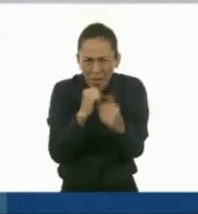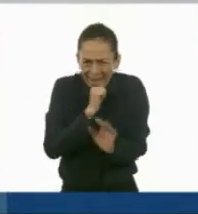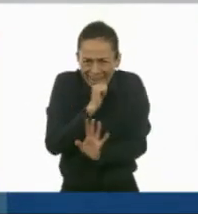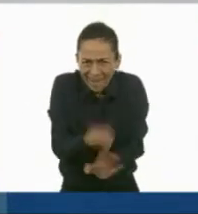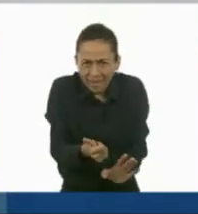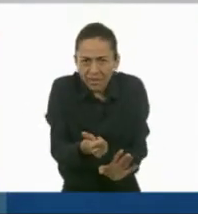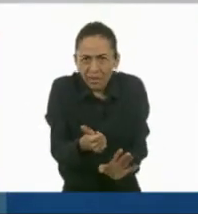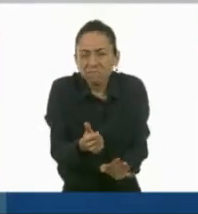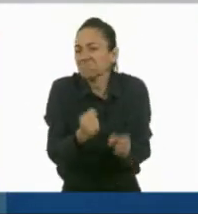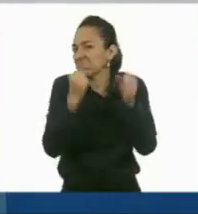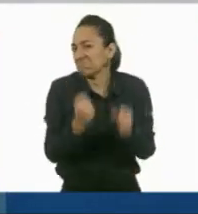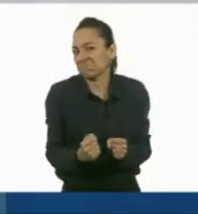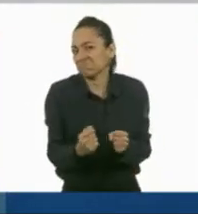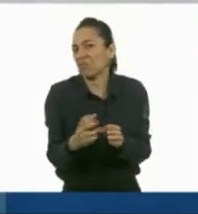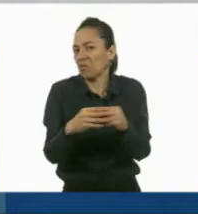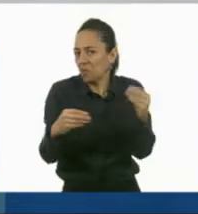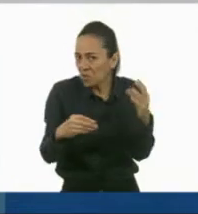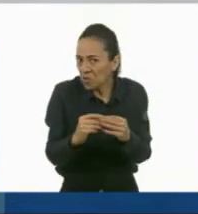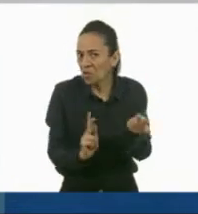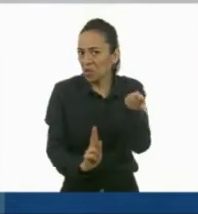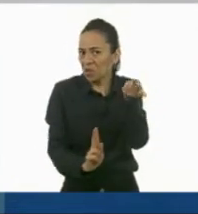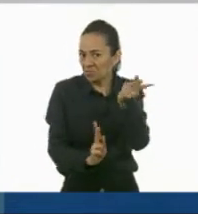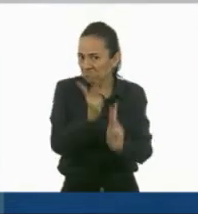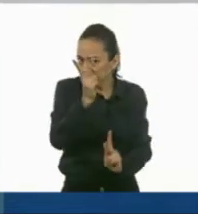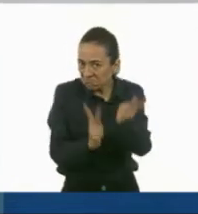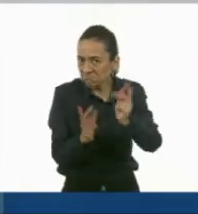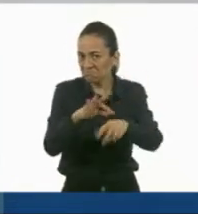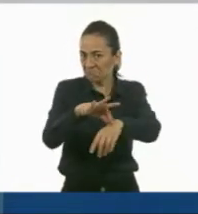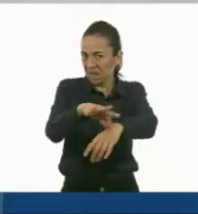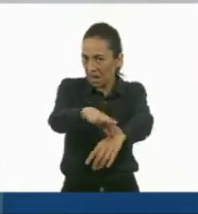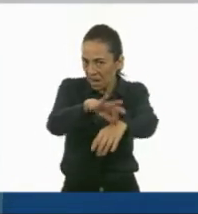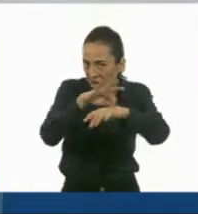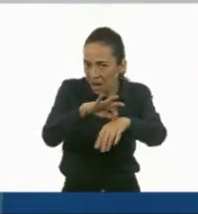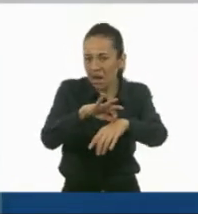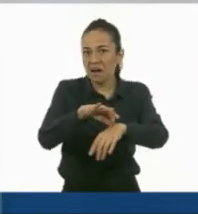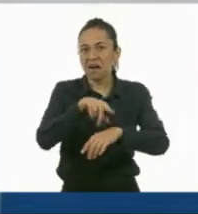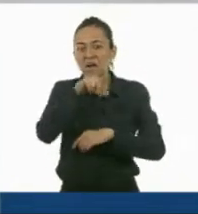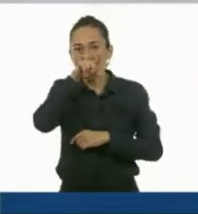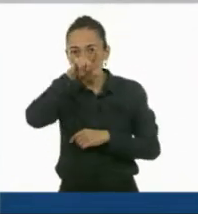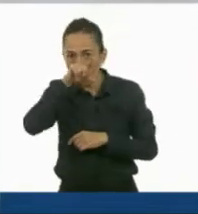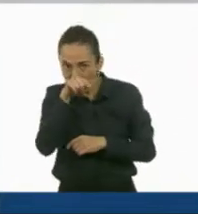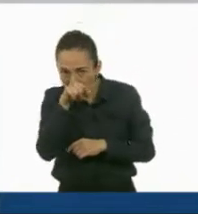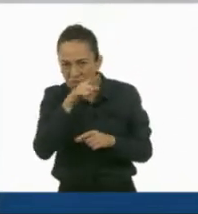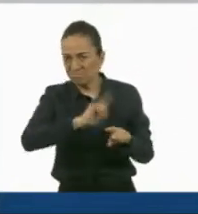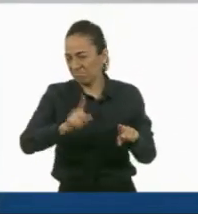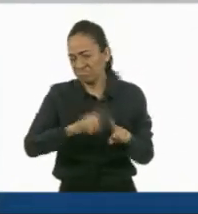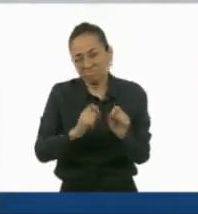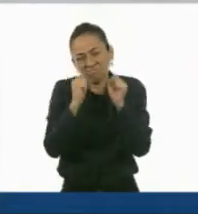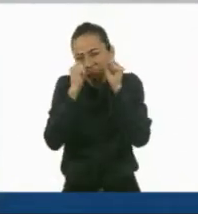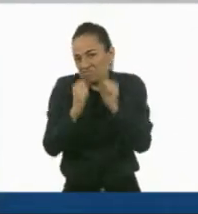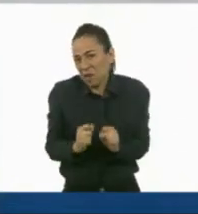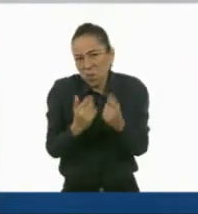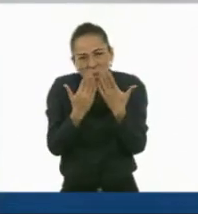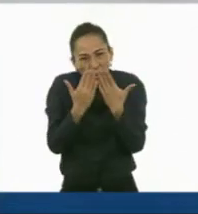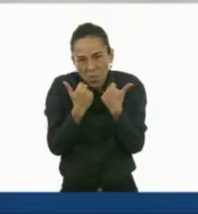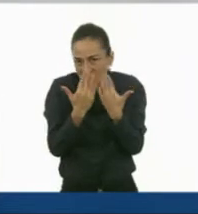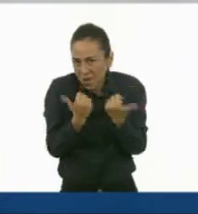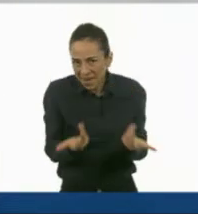frutas, vegetales, carne, pollo, no podríamos tener ninguno de estos